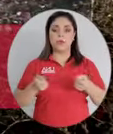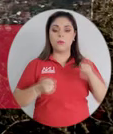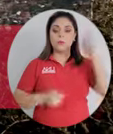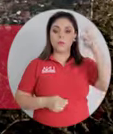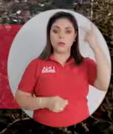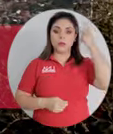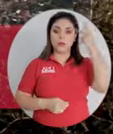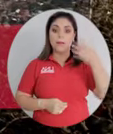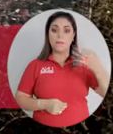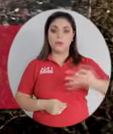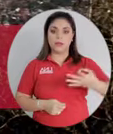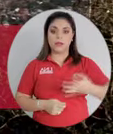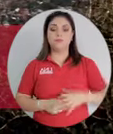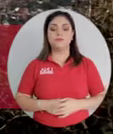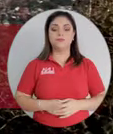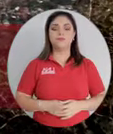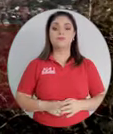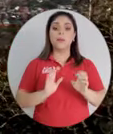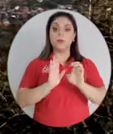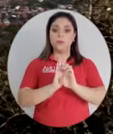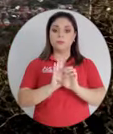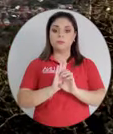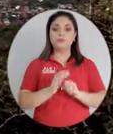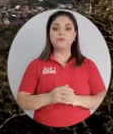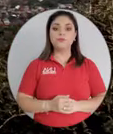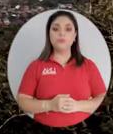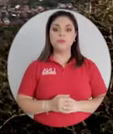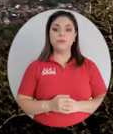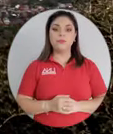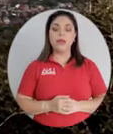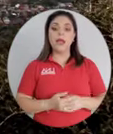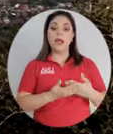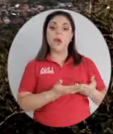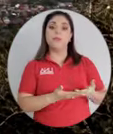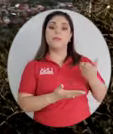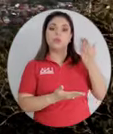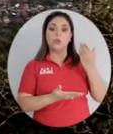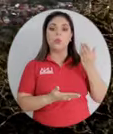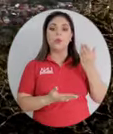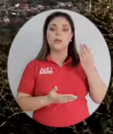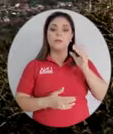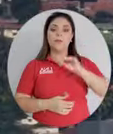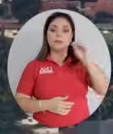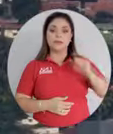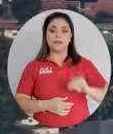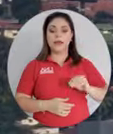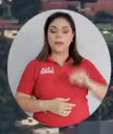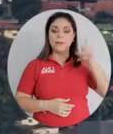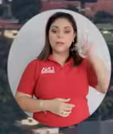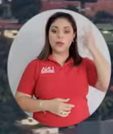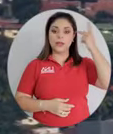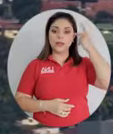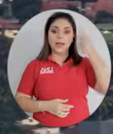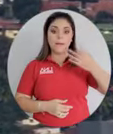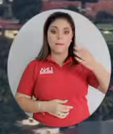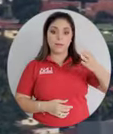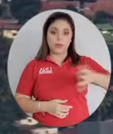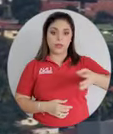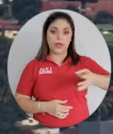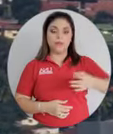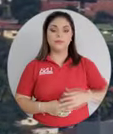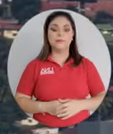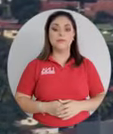respecto al manejo de la política monetaria. Explico. Por un lado, aumentó la tasa de política monetaria y por otro